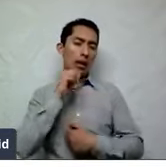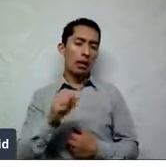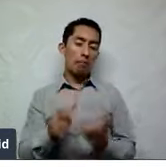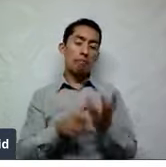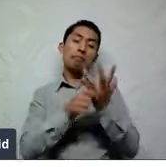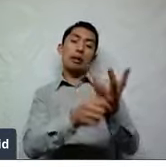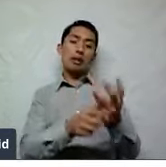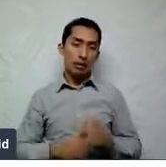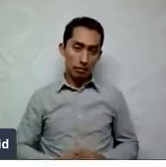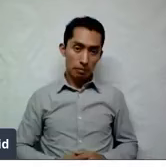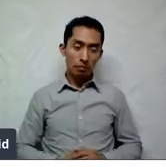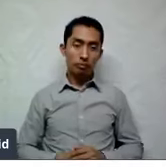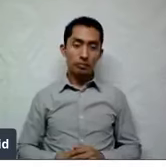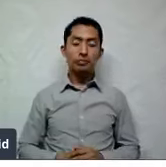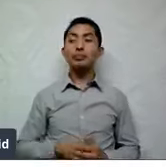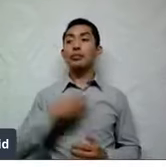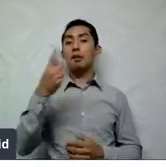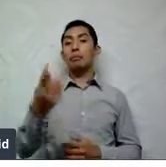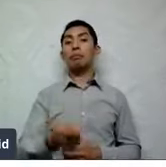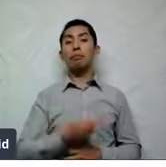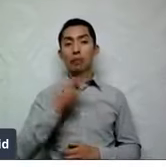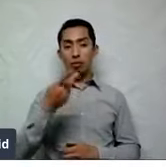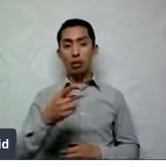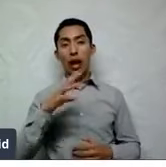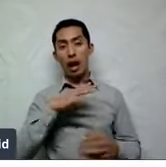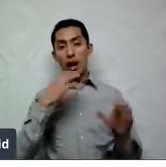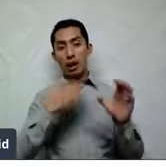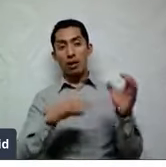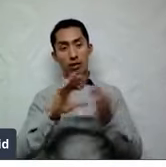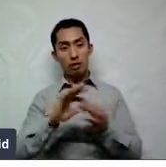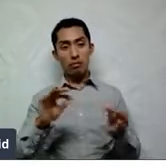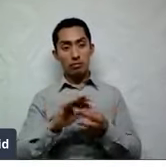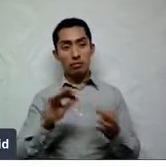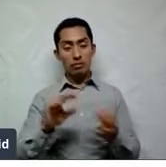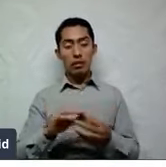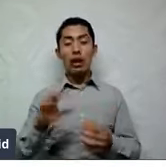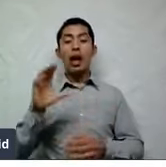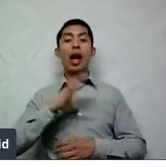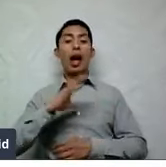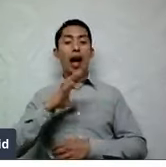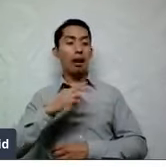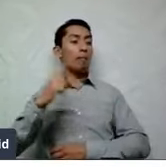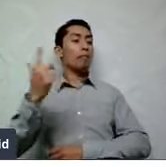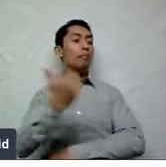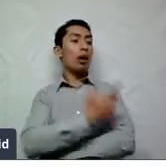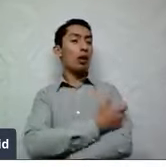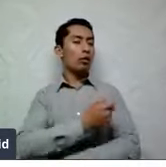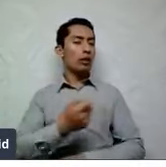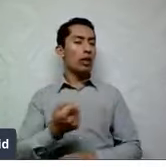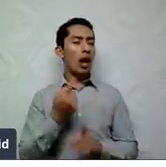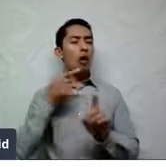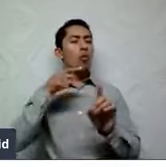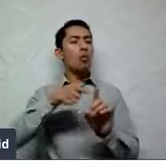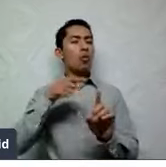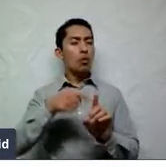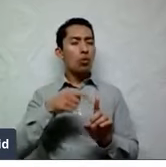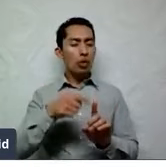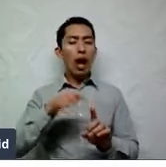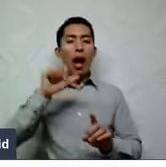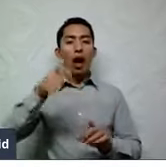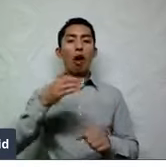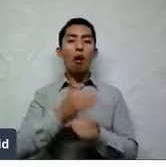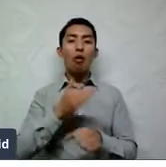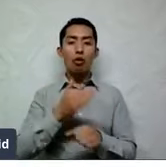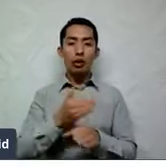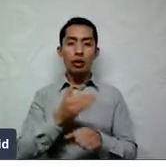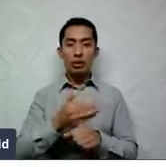Dicen que, bueno, nos preguntan si hay una vacuna específica que esté protegiendo en este